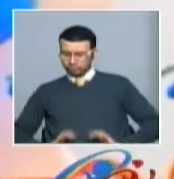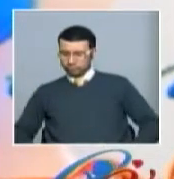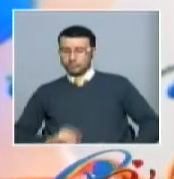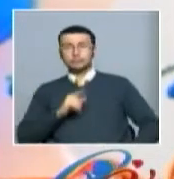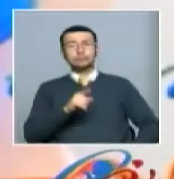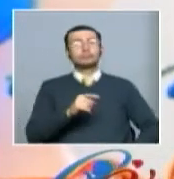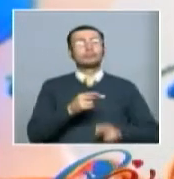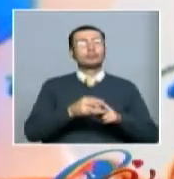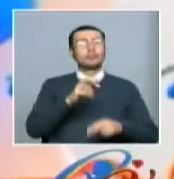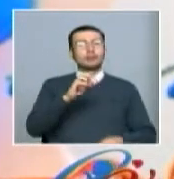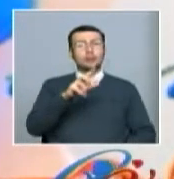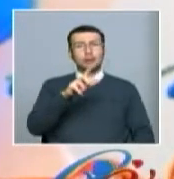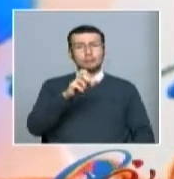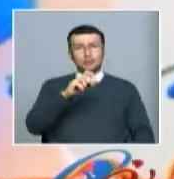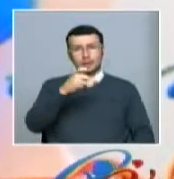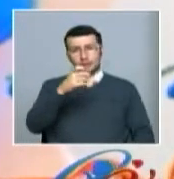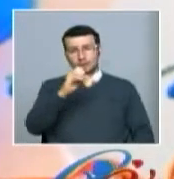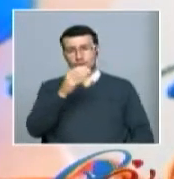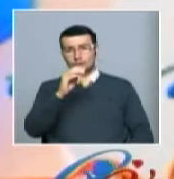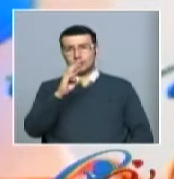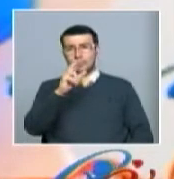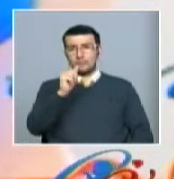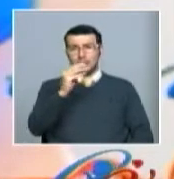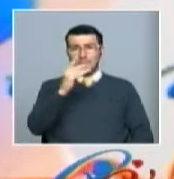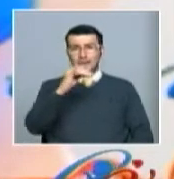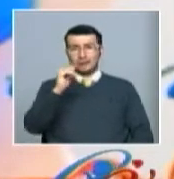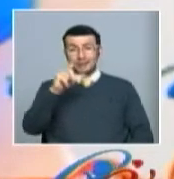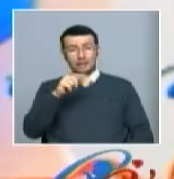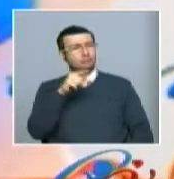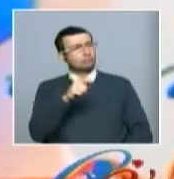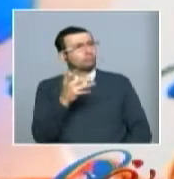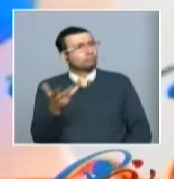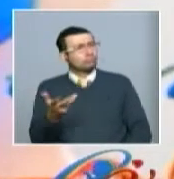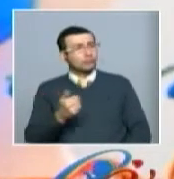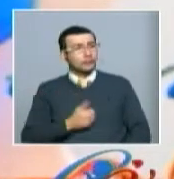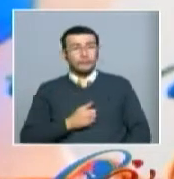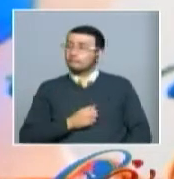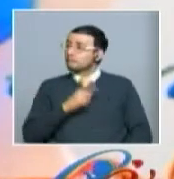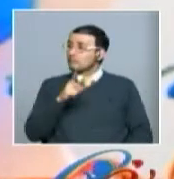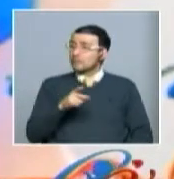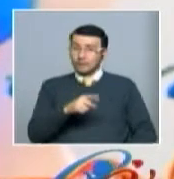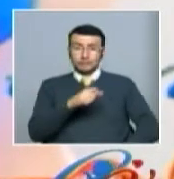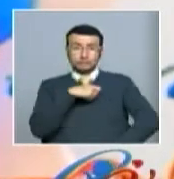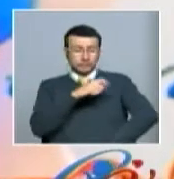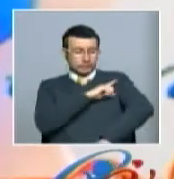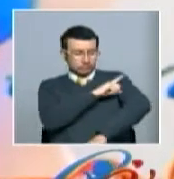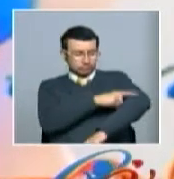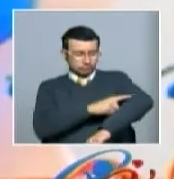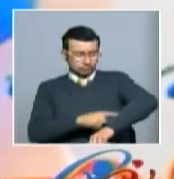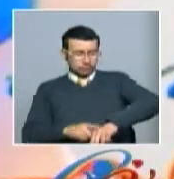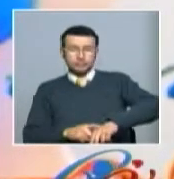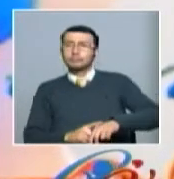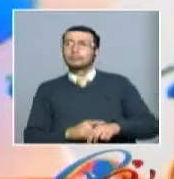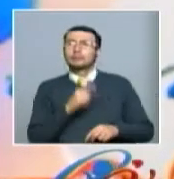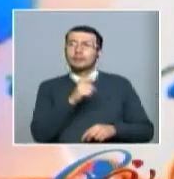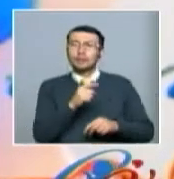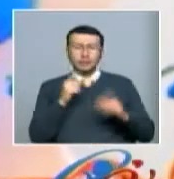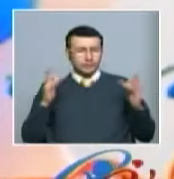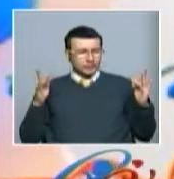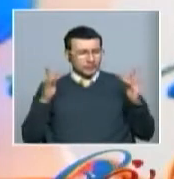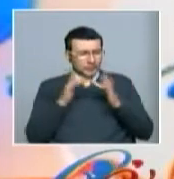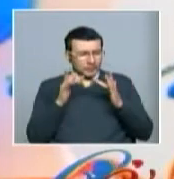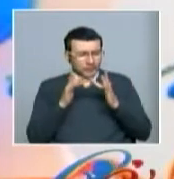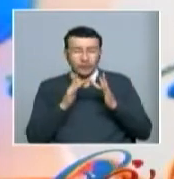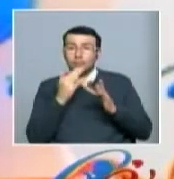plexo brachial para poder entender esas patologías. El plexo brachial es el plexo que va a inervar el